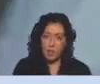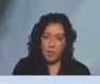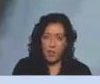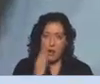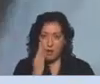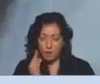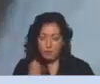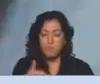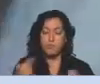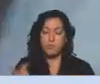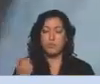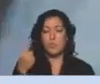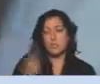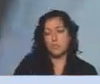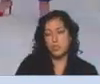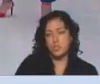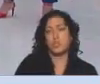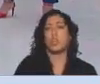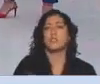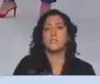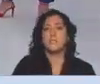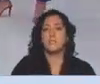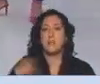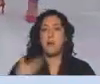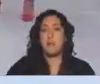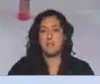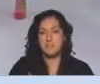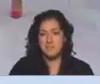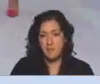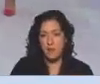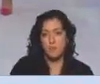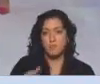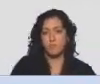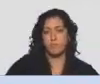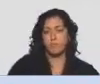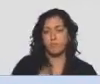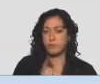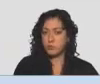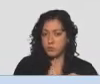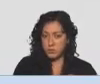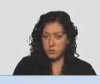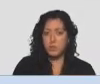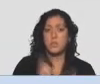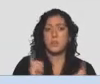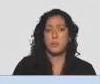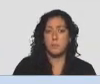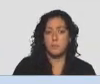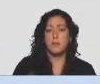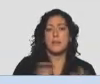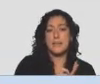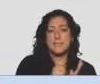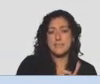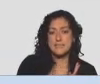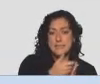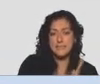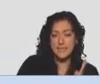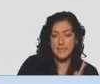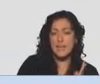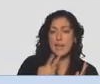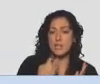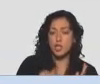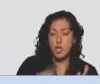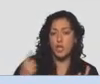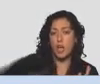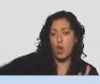eso que se decidió avanzar Correcto. En este sistema, que continuamos con las ventajas, comunicación y acceso a las recetas y órdenes